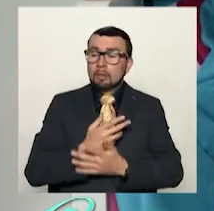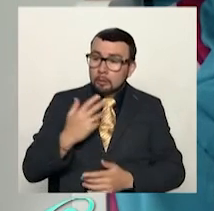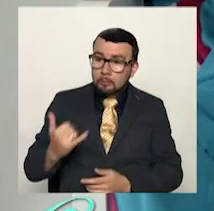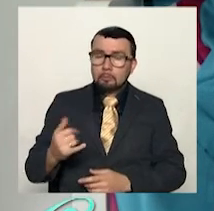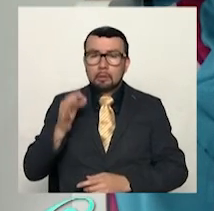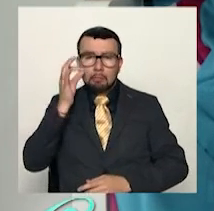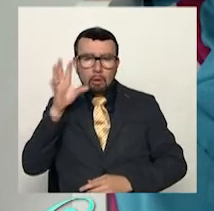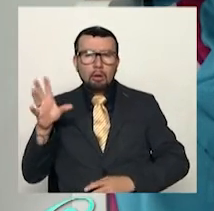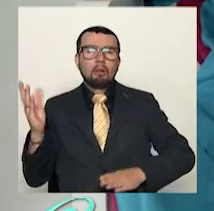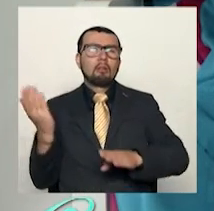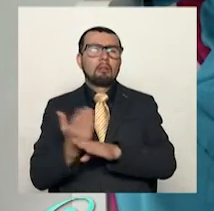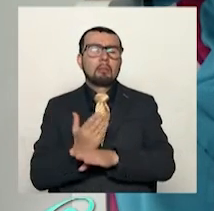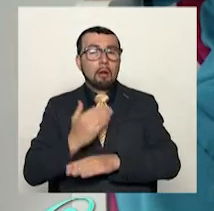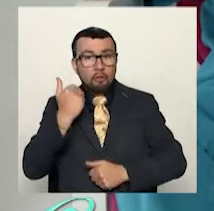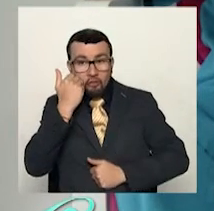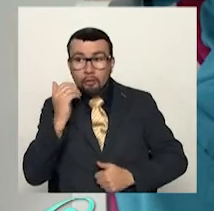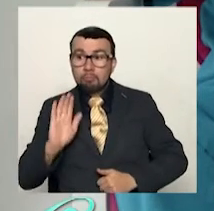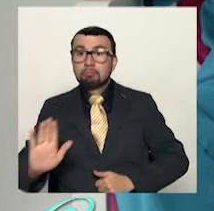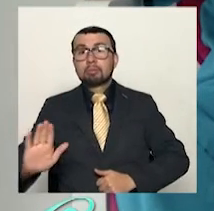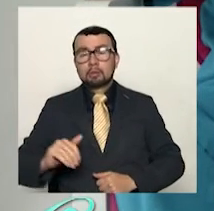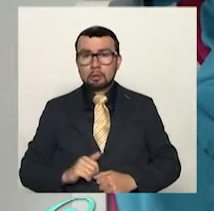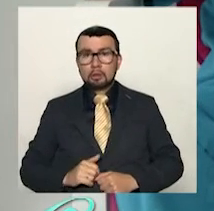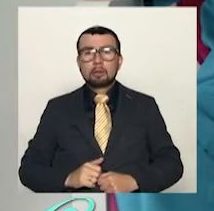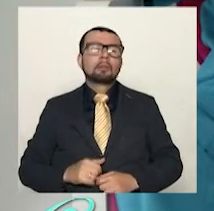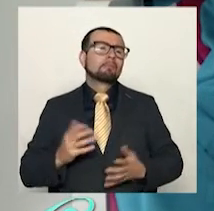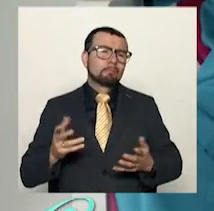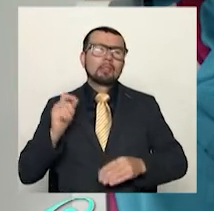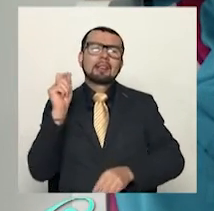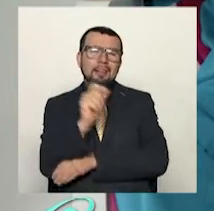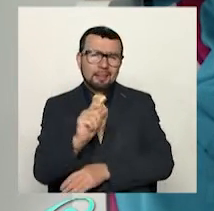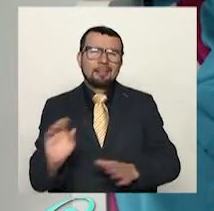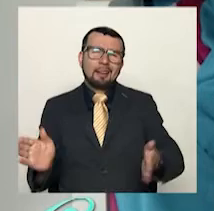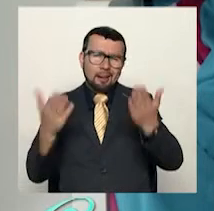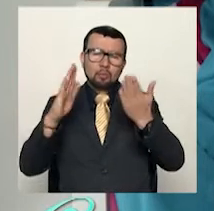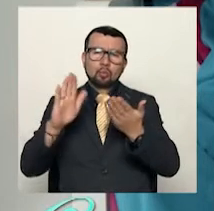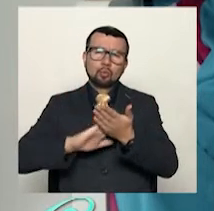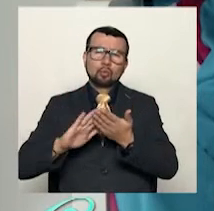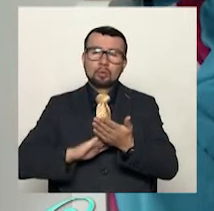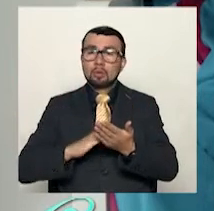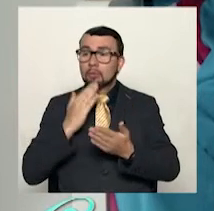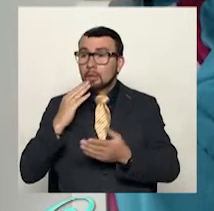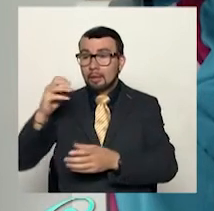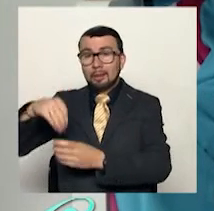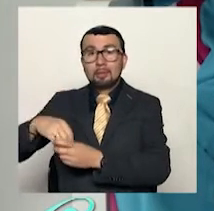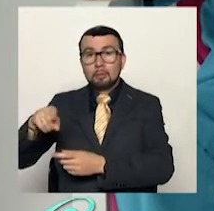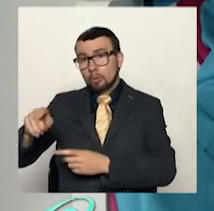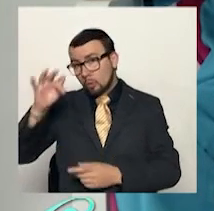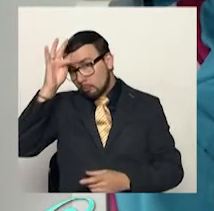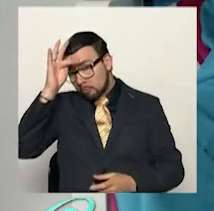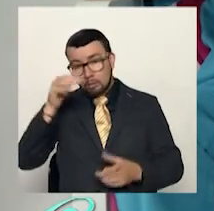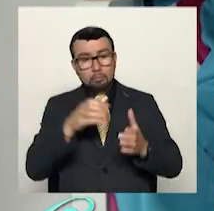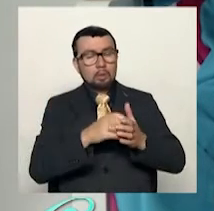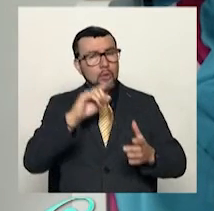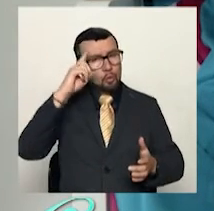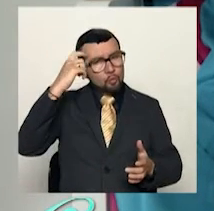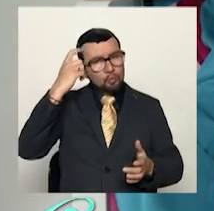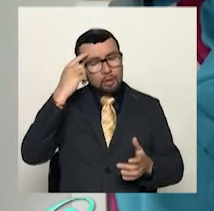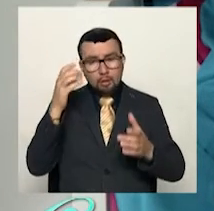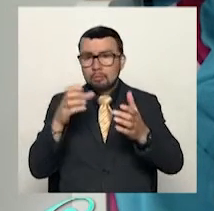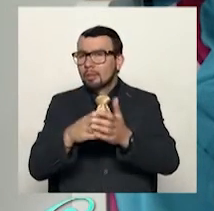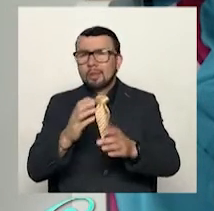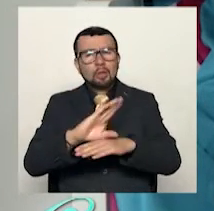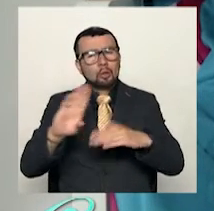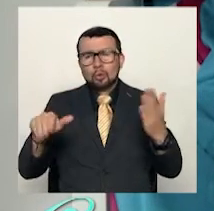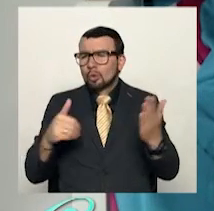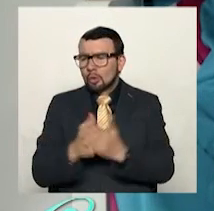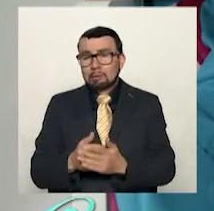complicación. Y esto lo hacemos más como una crítica constructiva, porque tanto para los servicios de salud, para el gobierno, para las EPS, para todo el mundo va a ser